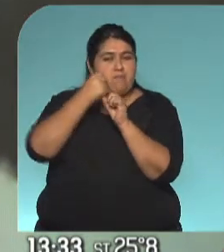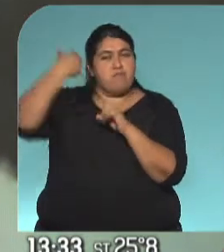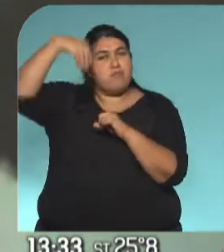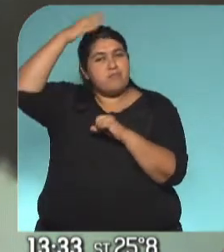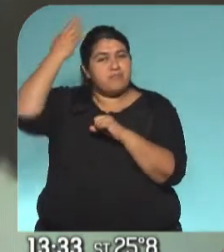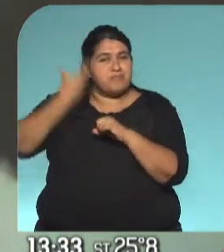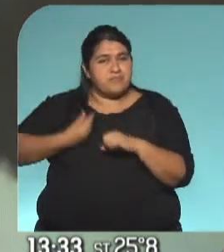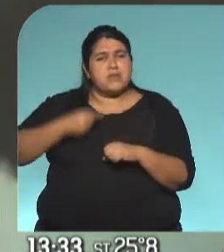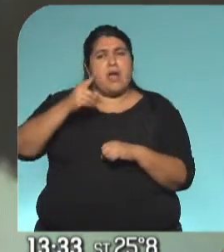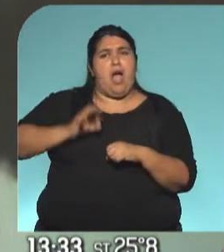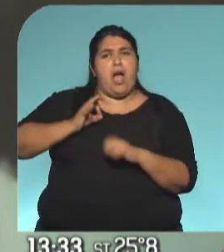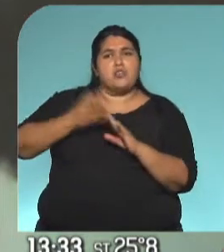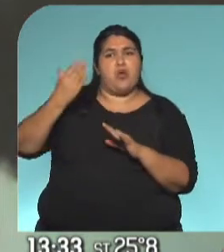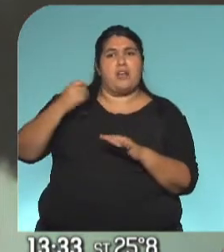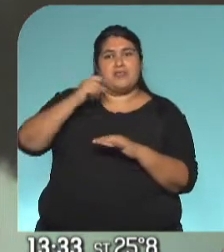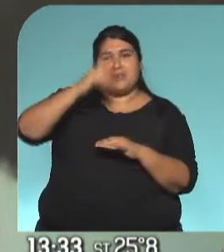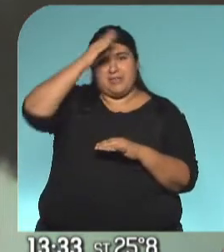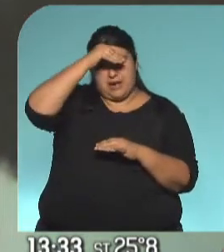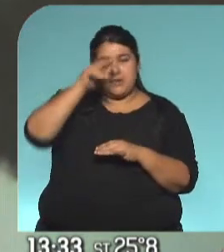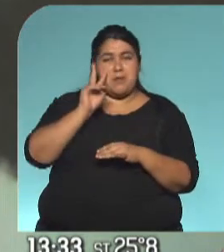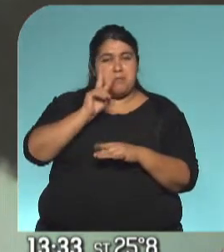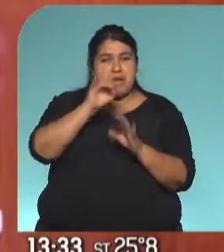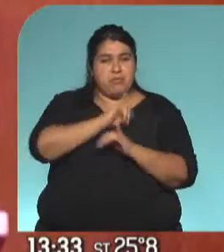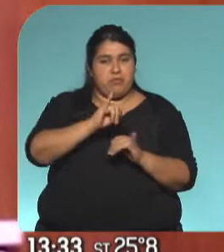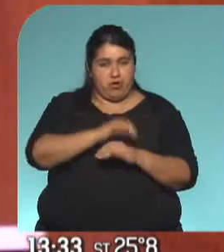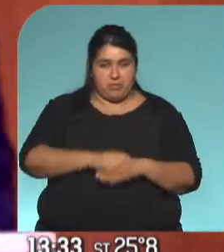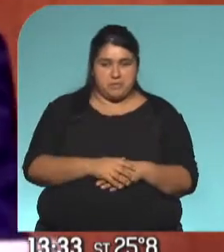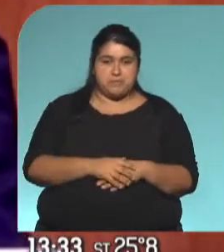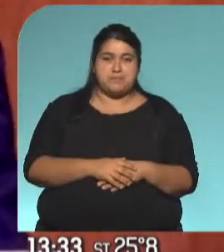de esos años de Trump. Vemos el informe y lo comentamos.